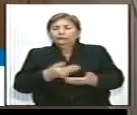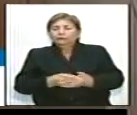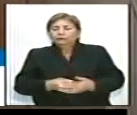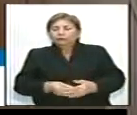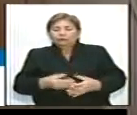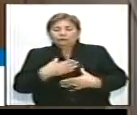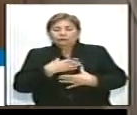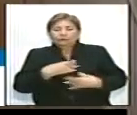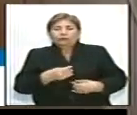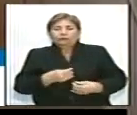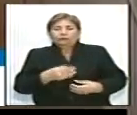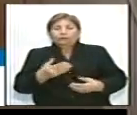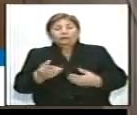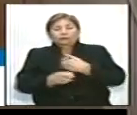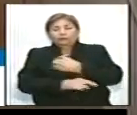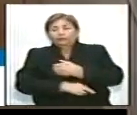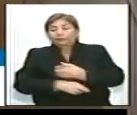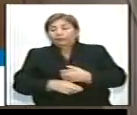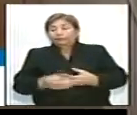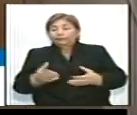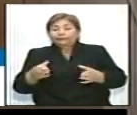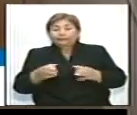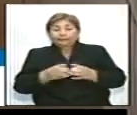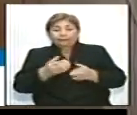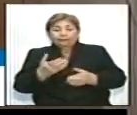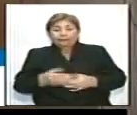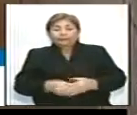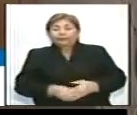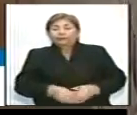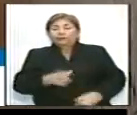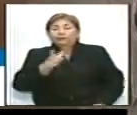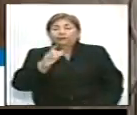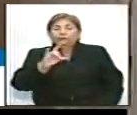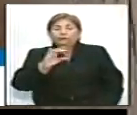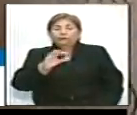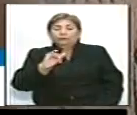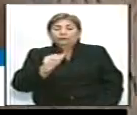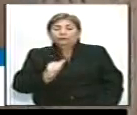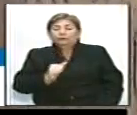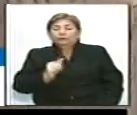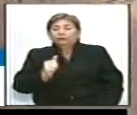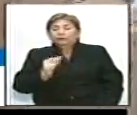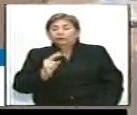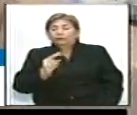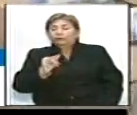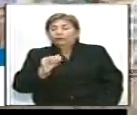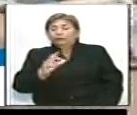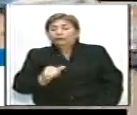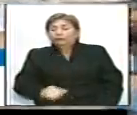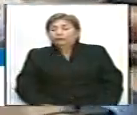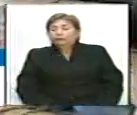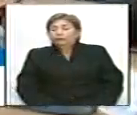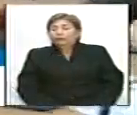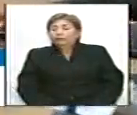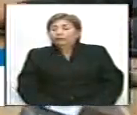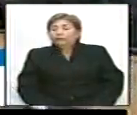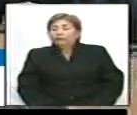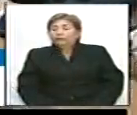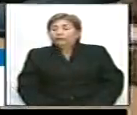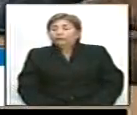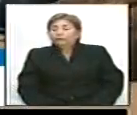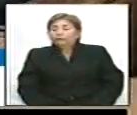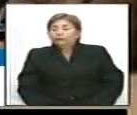los intereses del país. El congresista Lucio Ávila quería hacer uso de la palabra. ¿Puede proceder